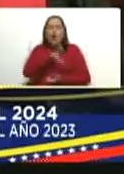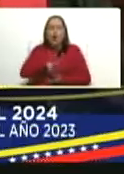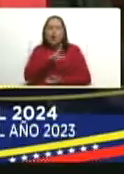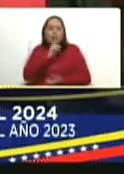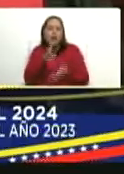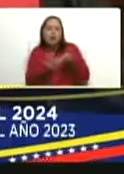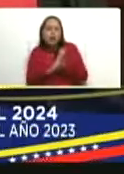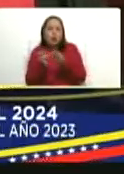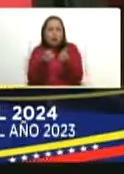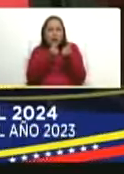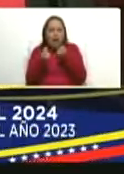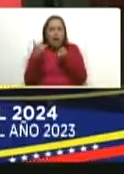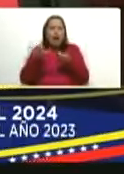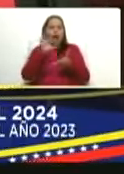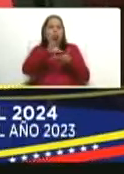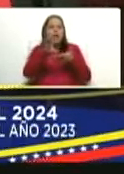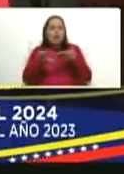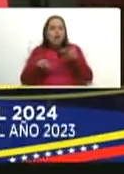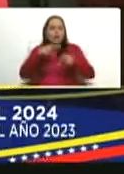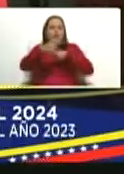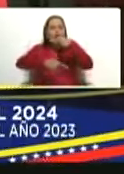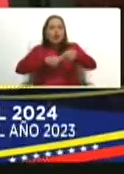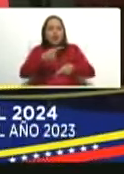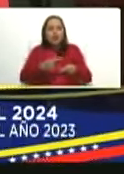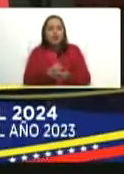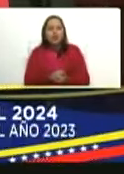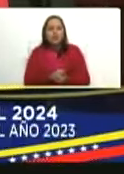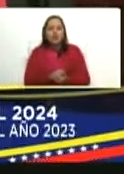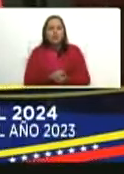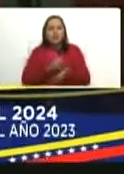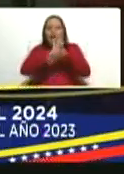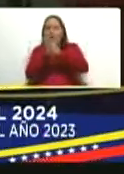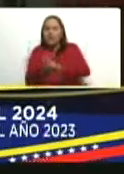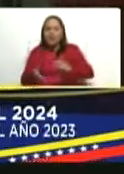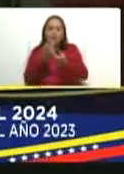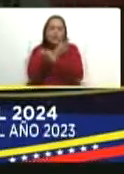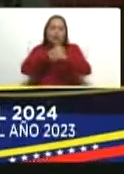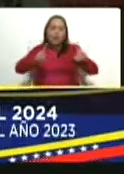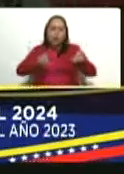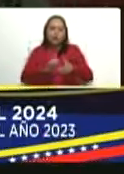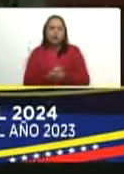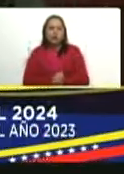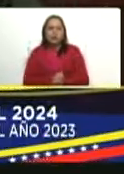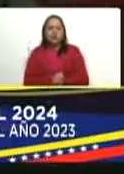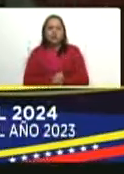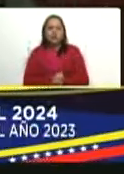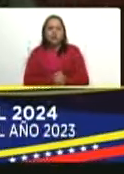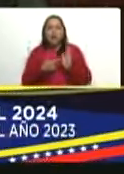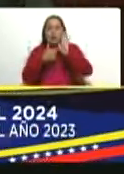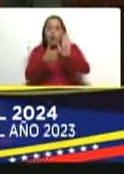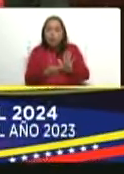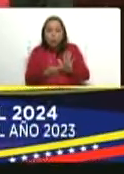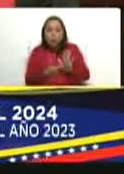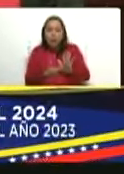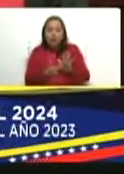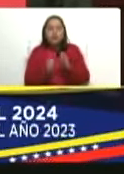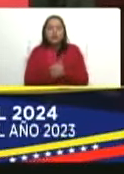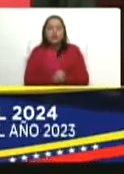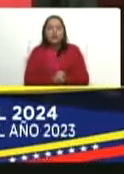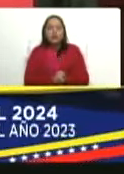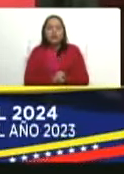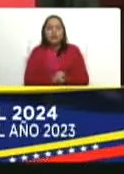se caracterizan por los procesos de desmocratización y se caracterizan por